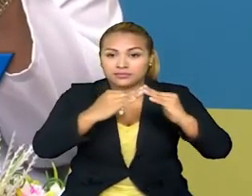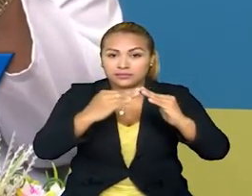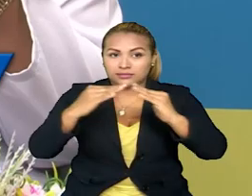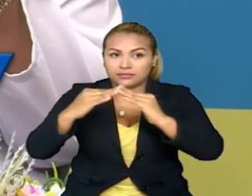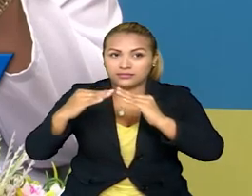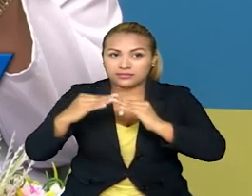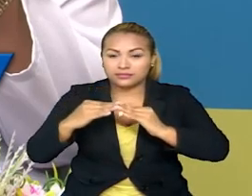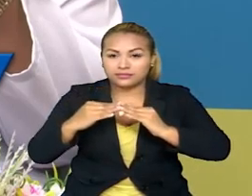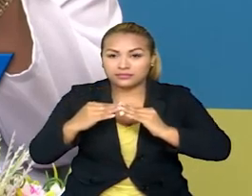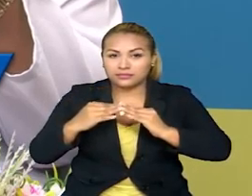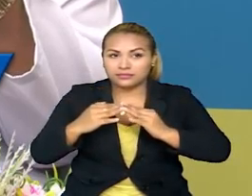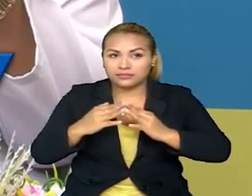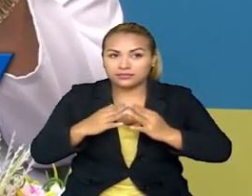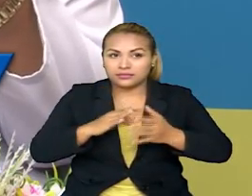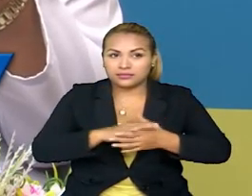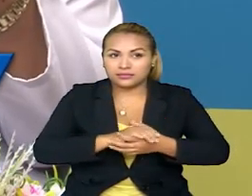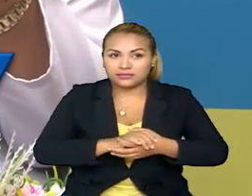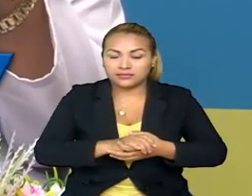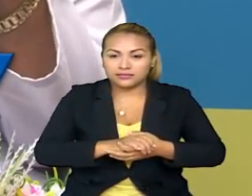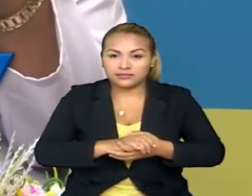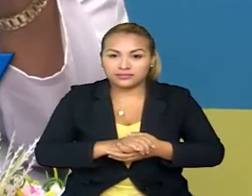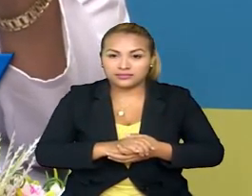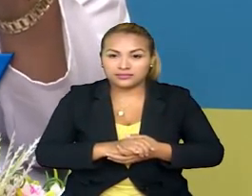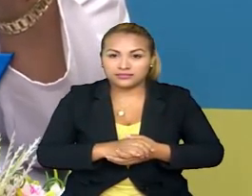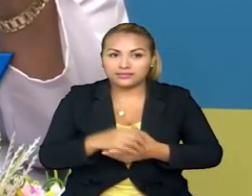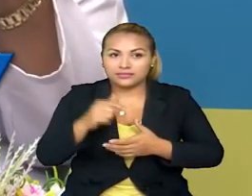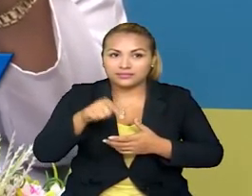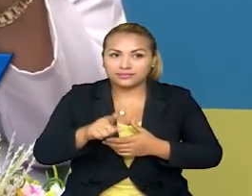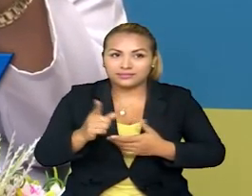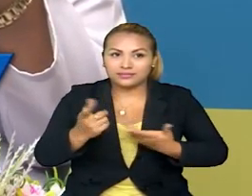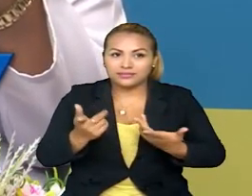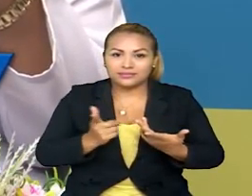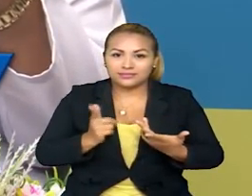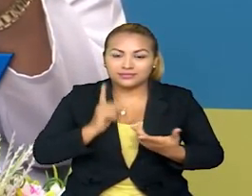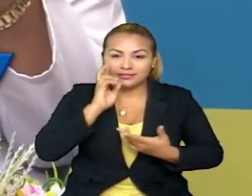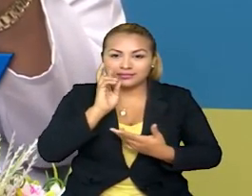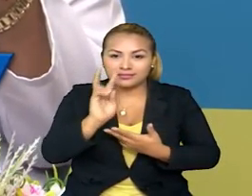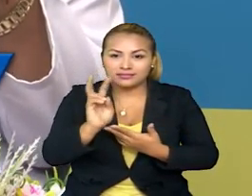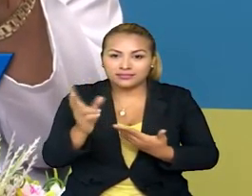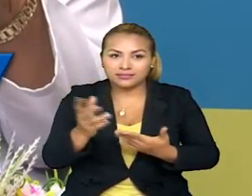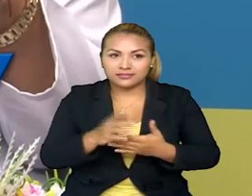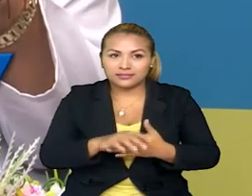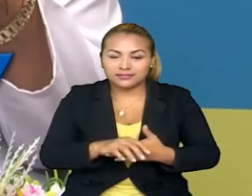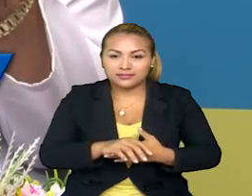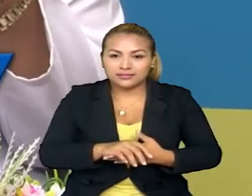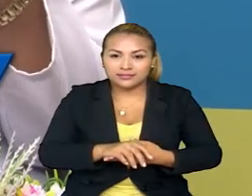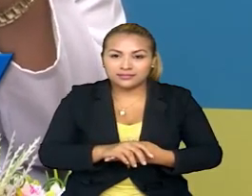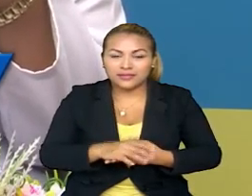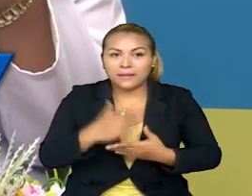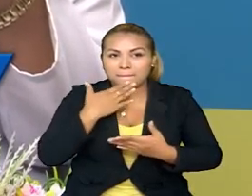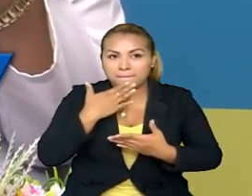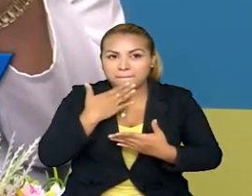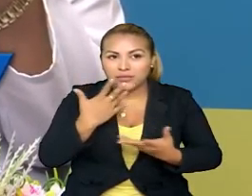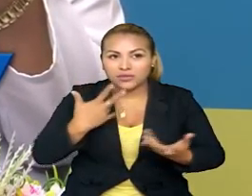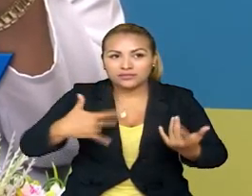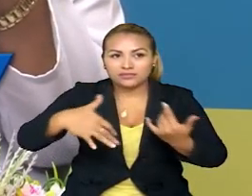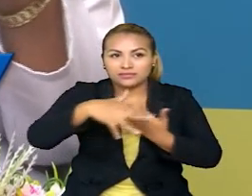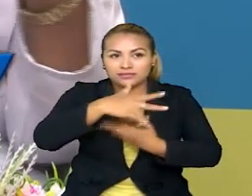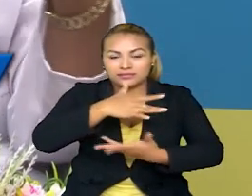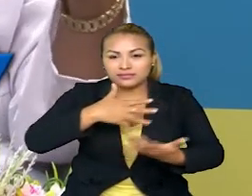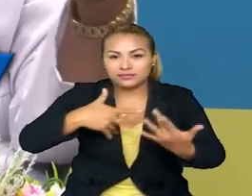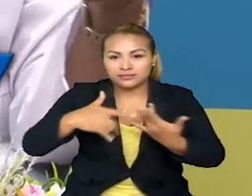apropiado de su comunidad y eso incluye buenas relaciones interpersonales entre vecinos buenas relaciones interpersonales entre la